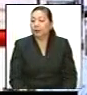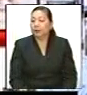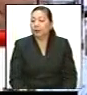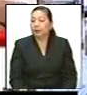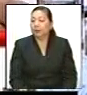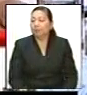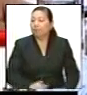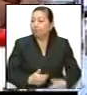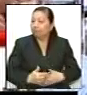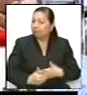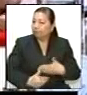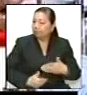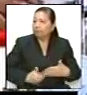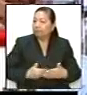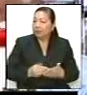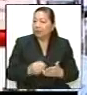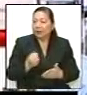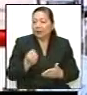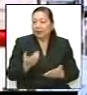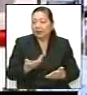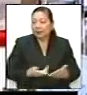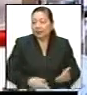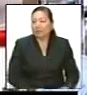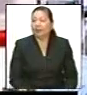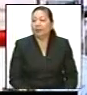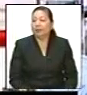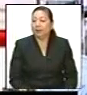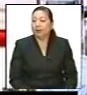el día a día nos ha ido ganando.